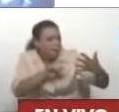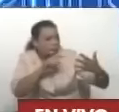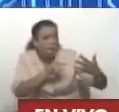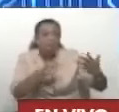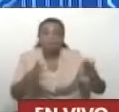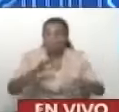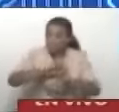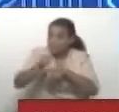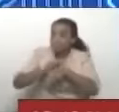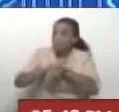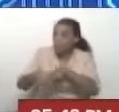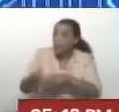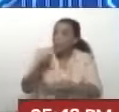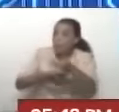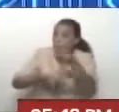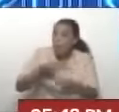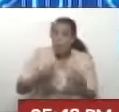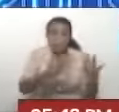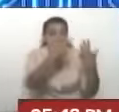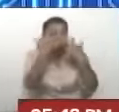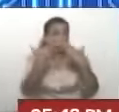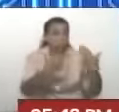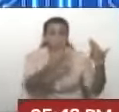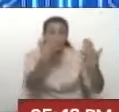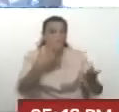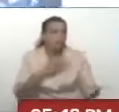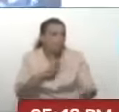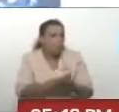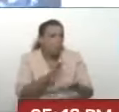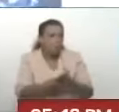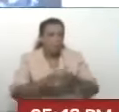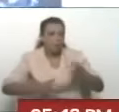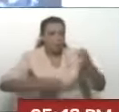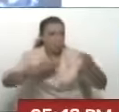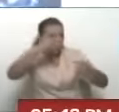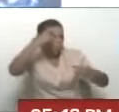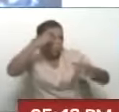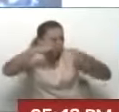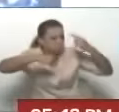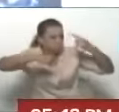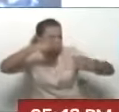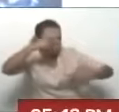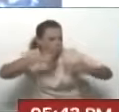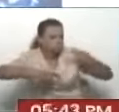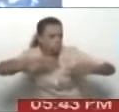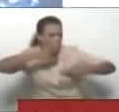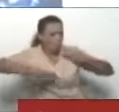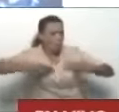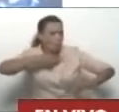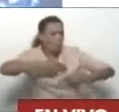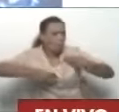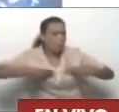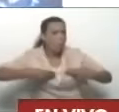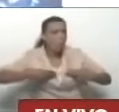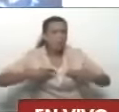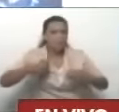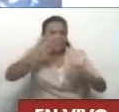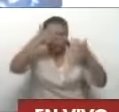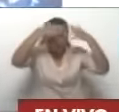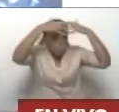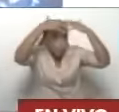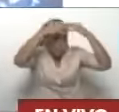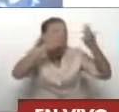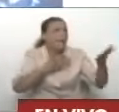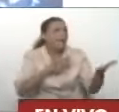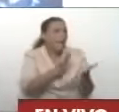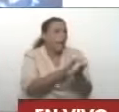Rodríguez, cómo manejan las hormonas, ¿no? La endorfina, etcétera. Ustedes